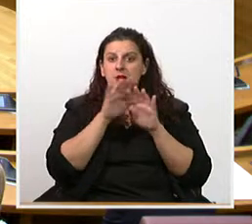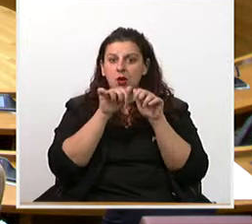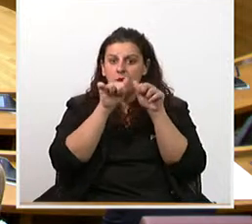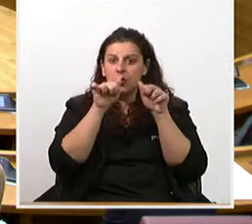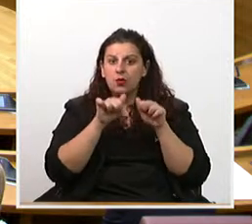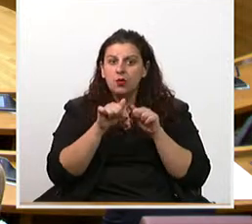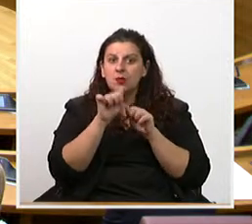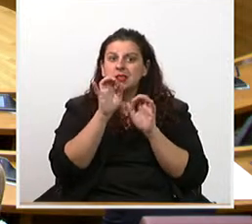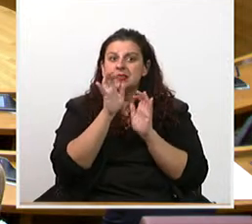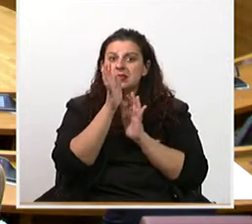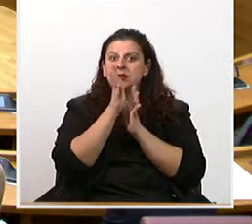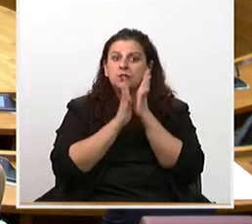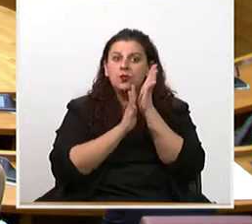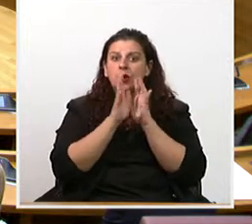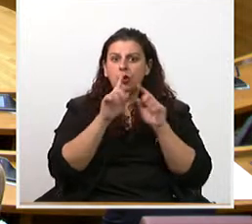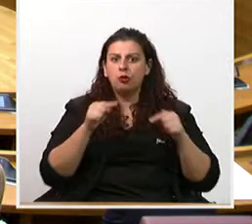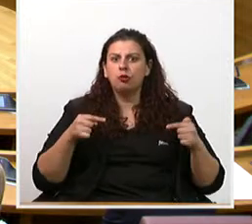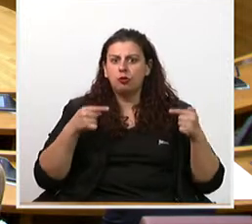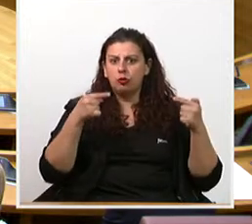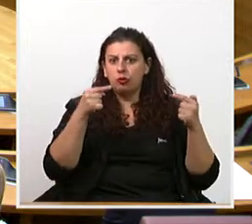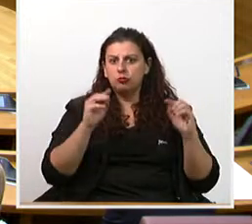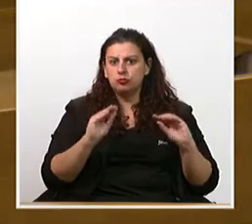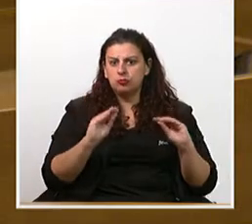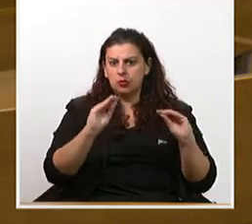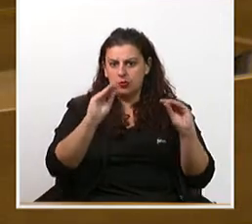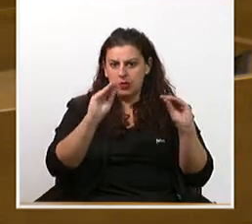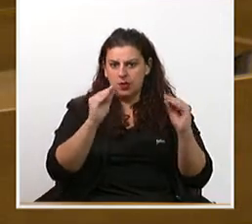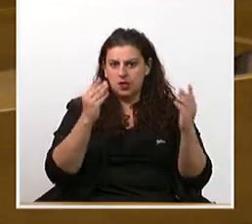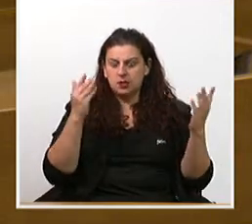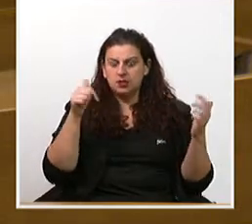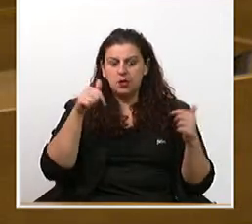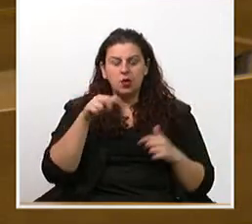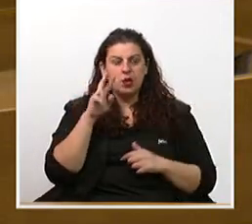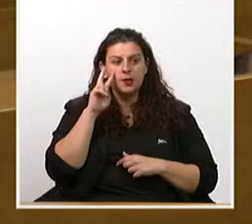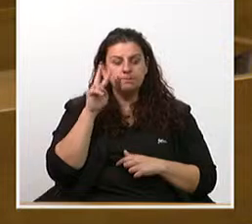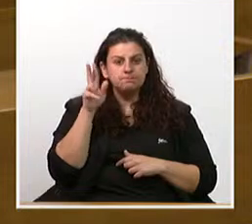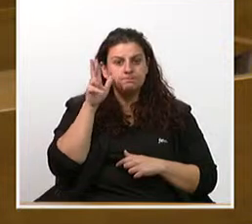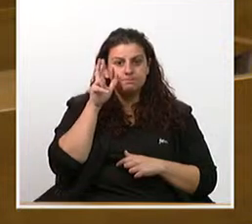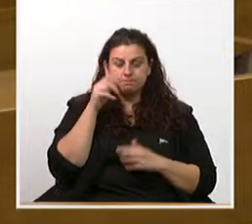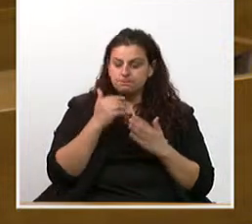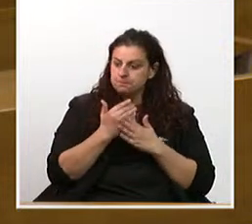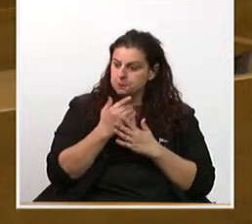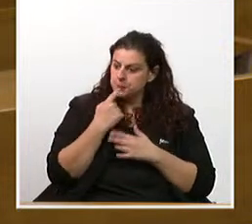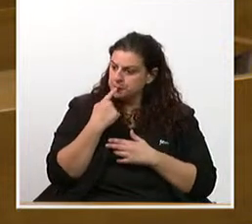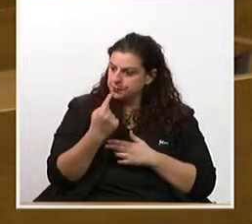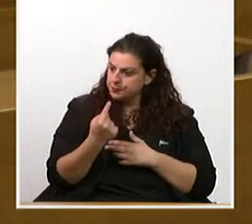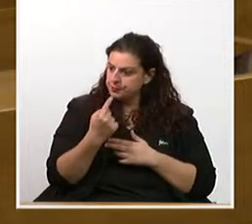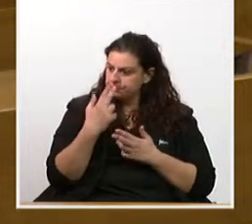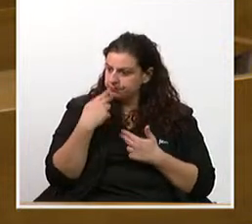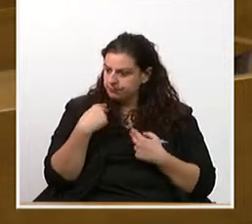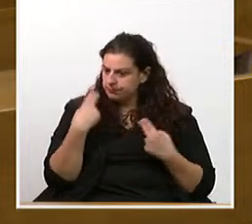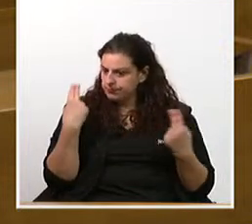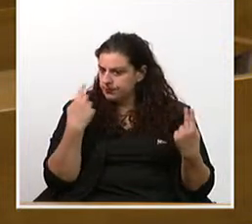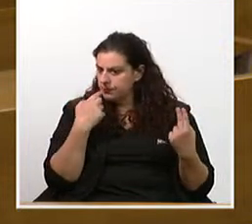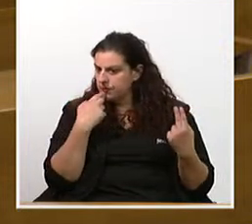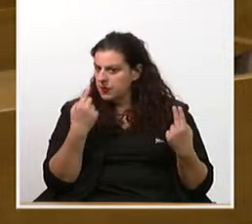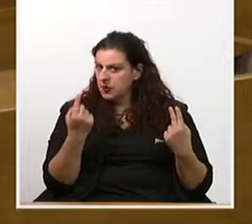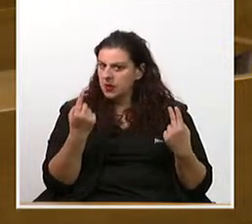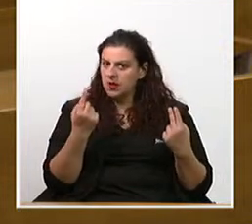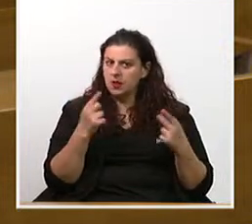fuego y sus consecuencias hemos podido oír estos días algunas declaraciones que pretendían remover el